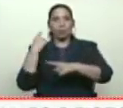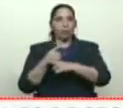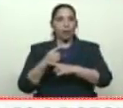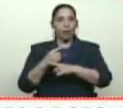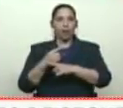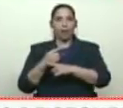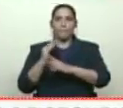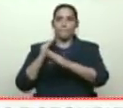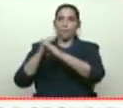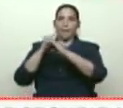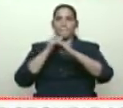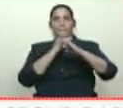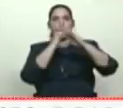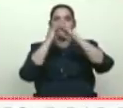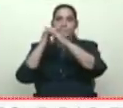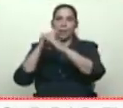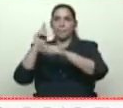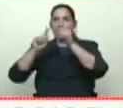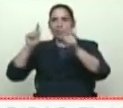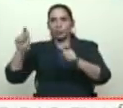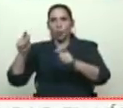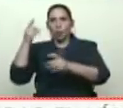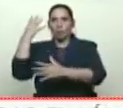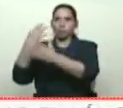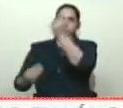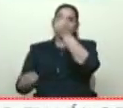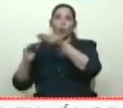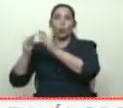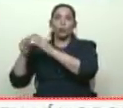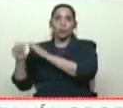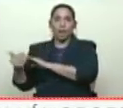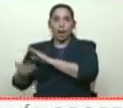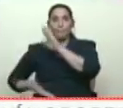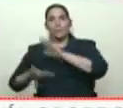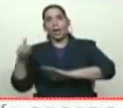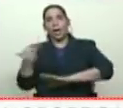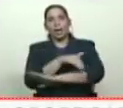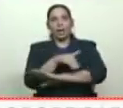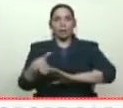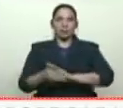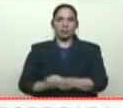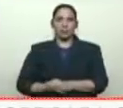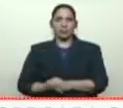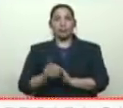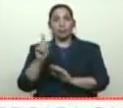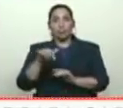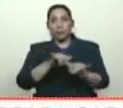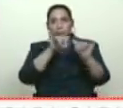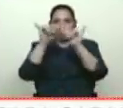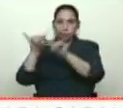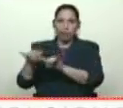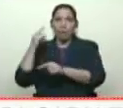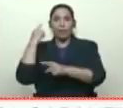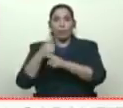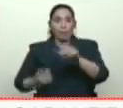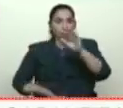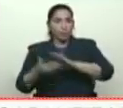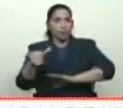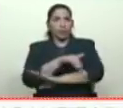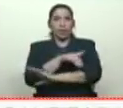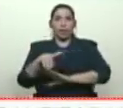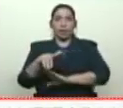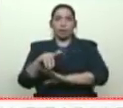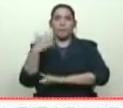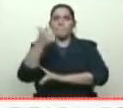impedir que la gente tenga que irse de la comunidad hacia la calle. Y al mismo tiempo, en paralelo, tenemos que salir a la calle